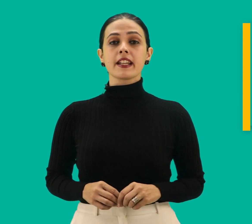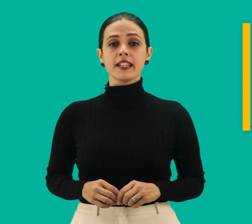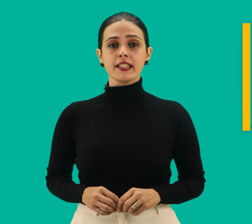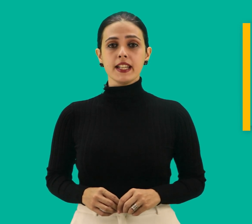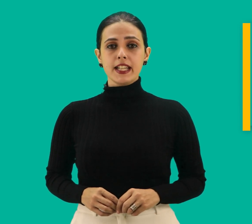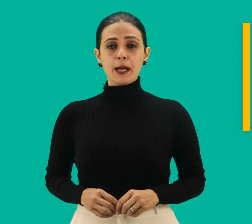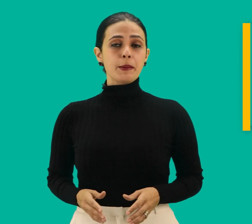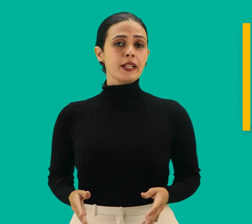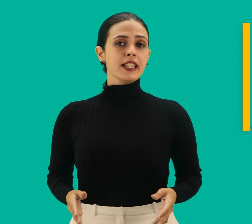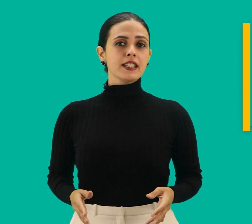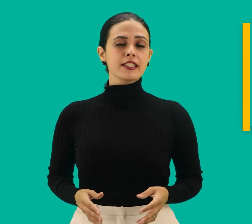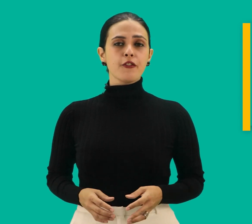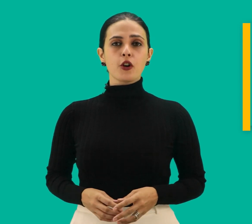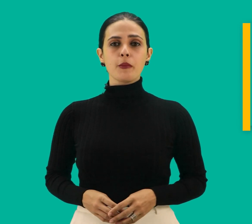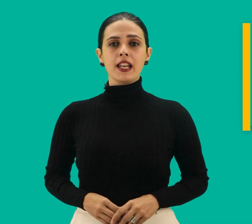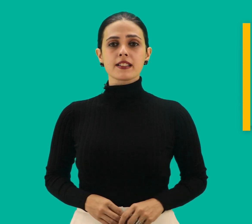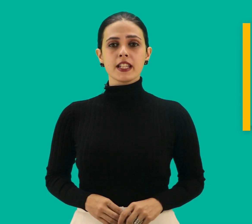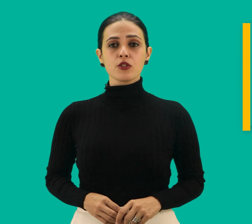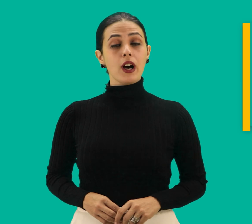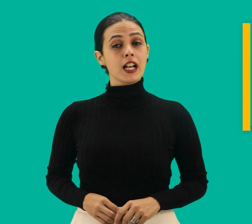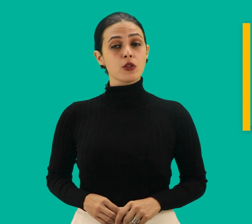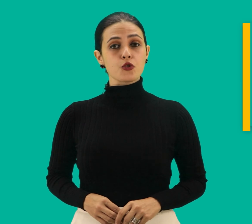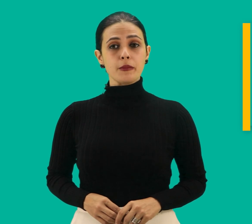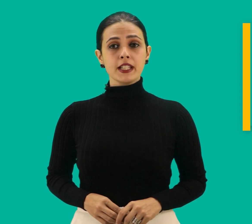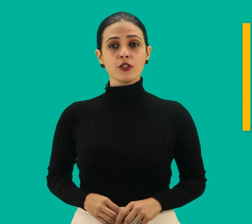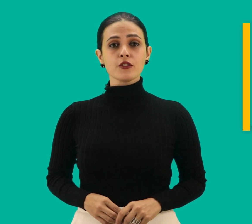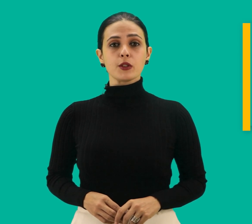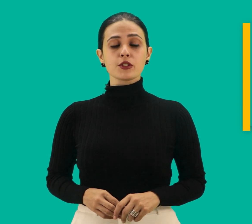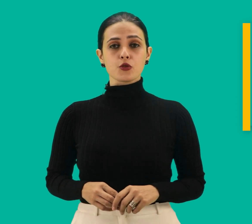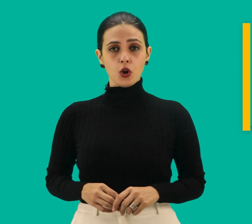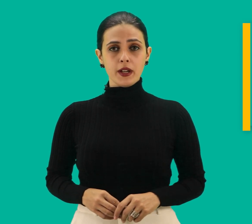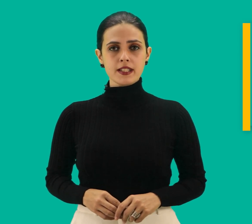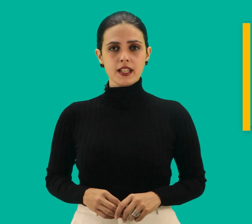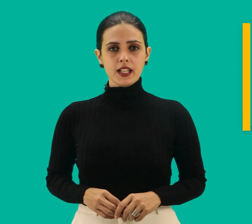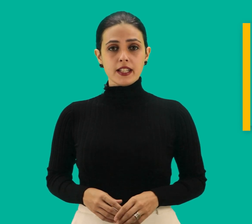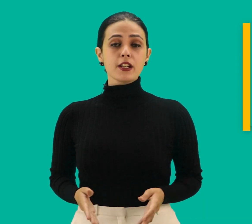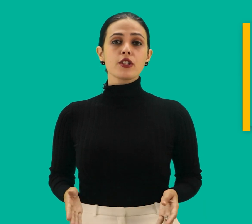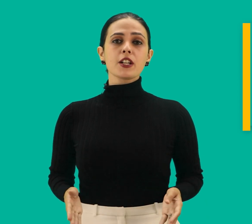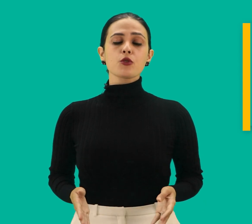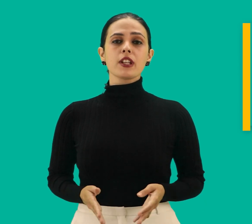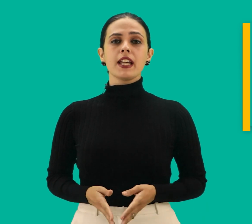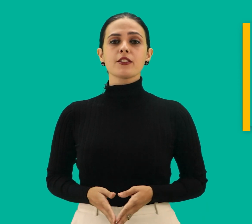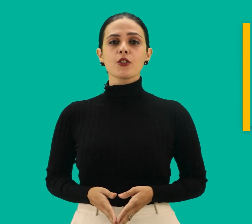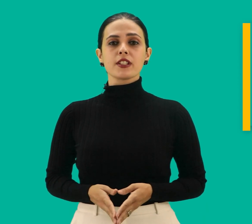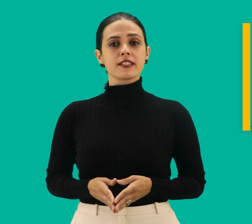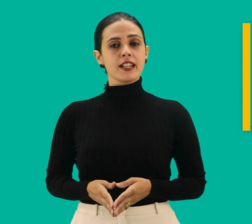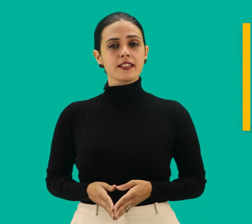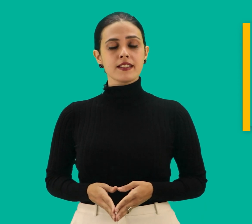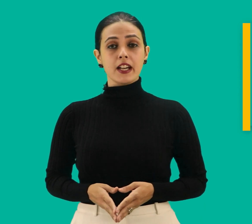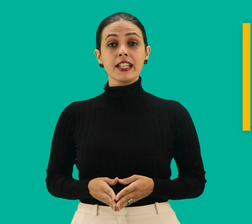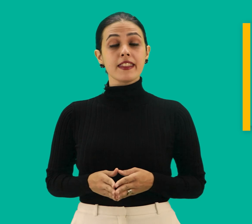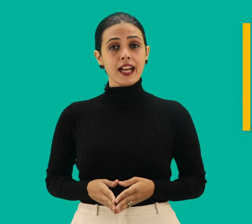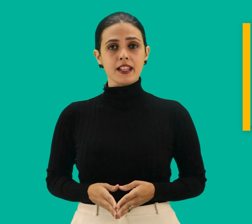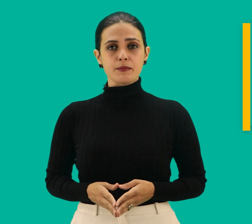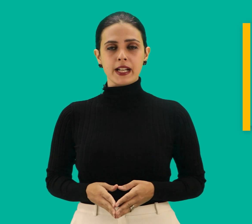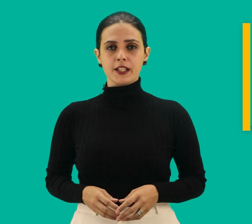del Internet, que permitan de esta forma el acceso al conocimiento de nuestros jóvenes, desarrollar sus talentos, destrezas